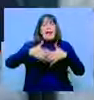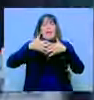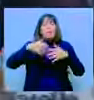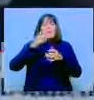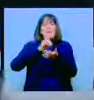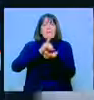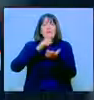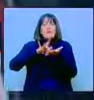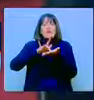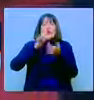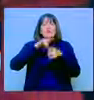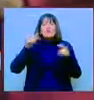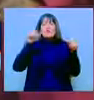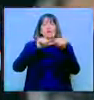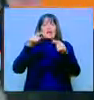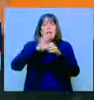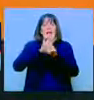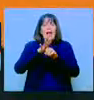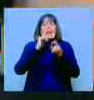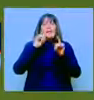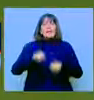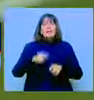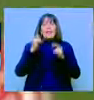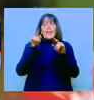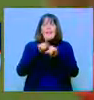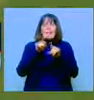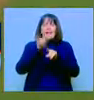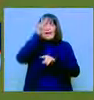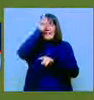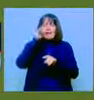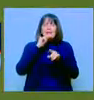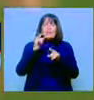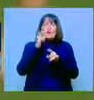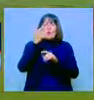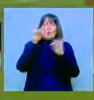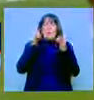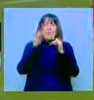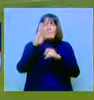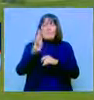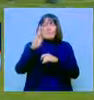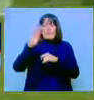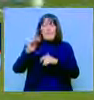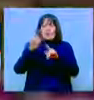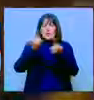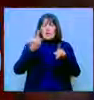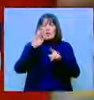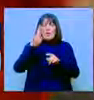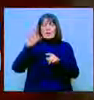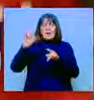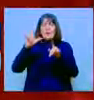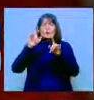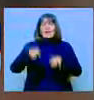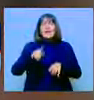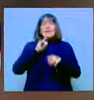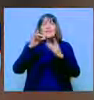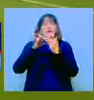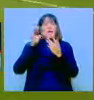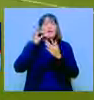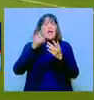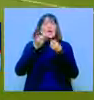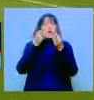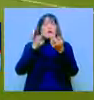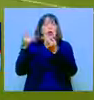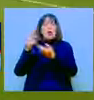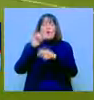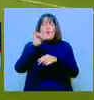y luchar contra el covid-19 también en Alemania el delantero del Bayern Munich Robert lewandowski junto a su esposa donaron al igual que